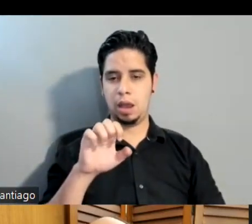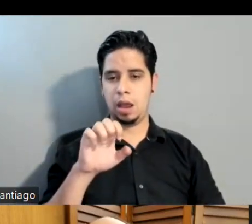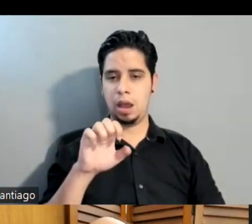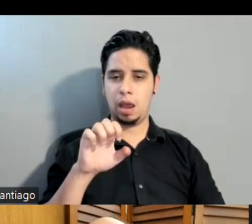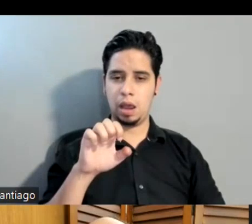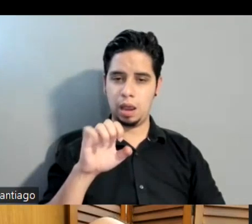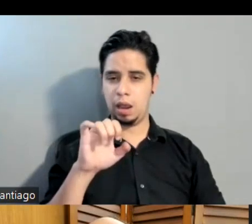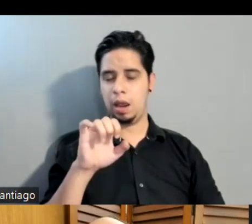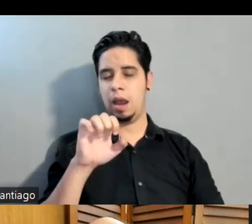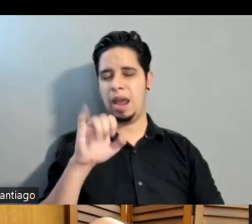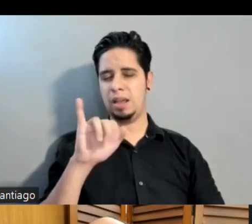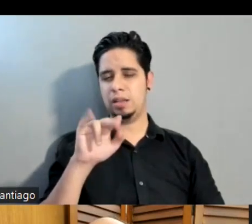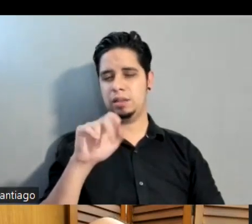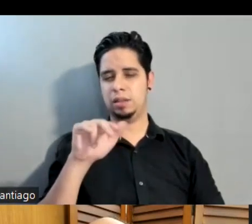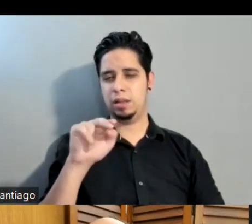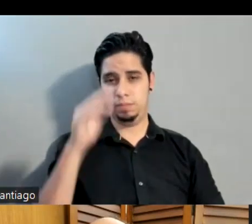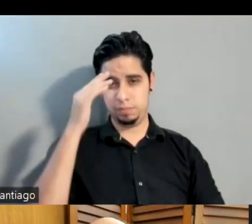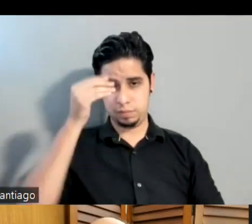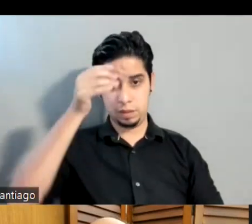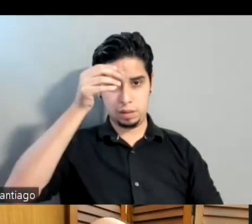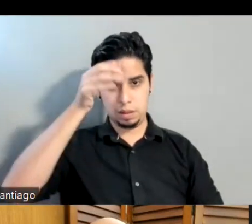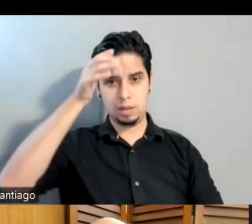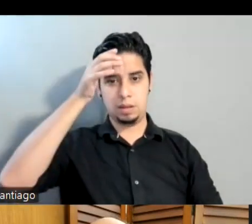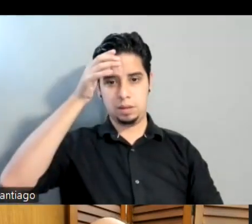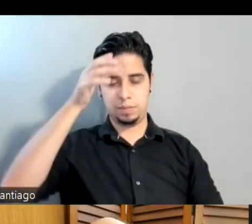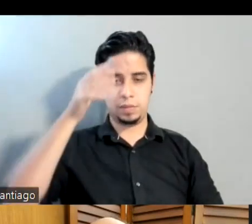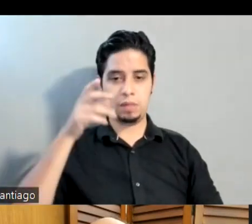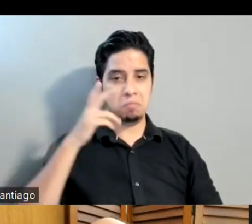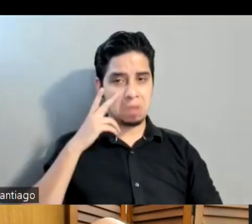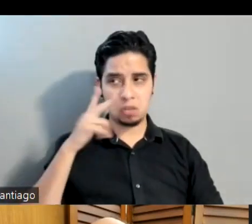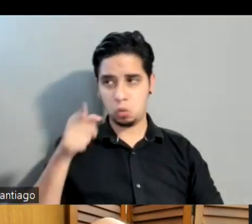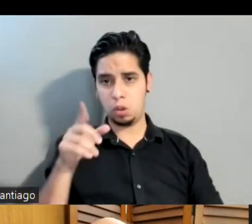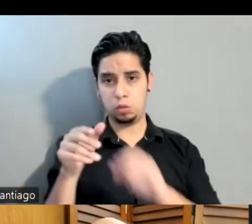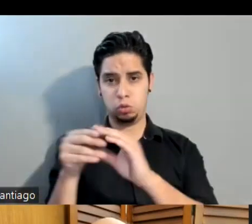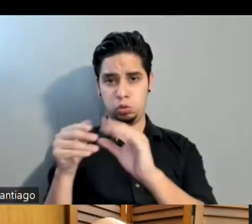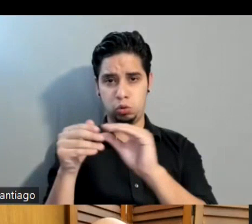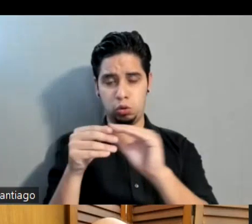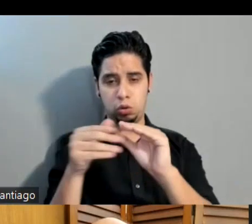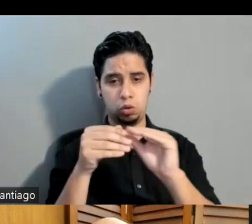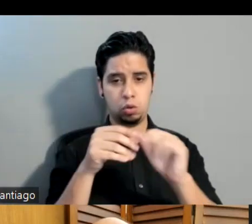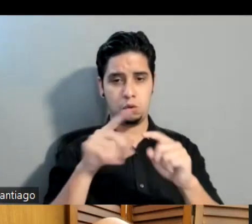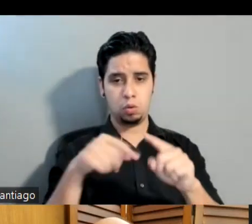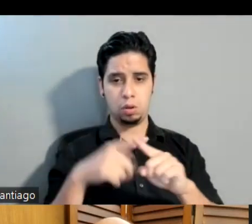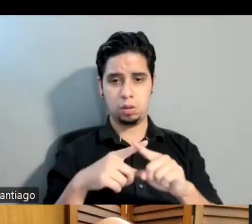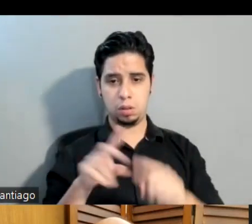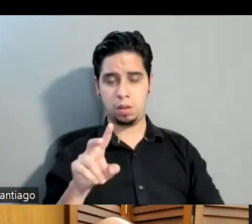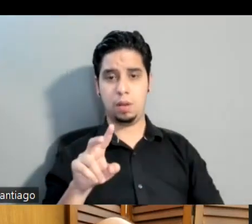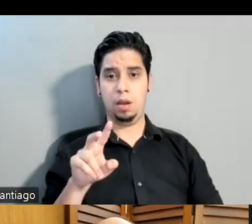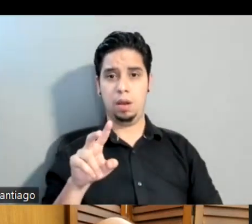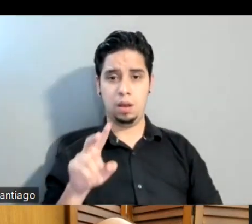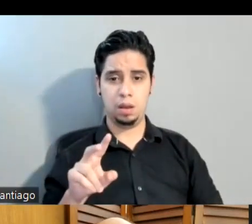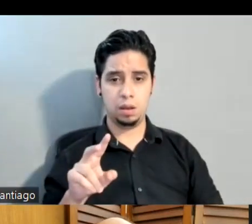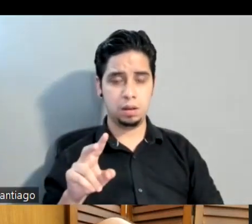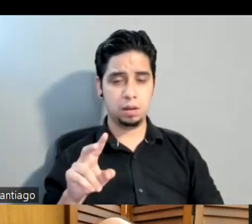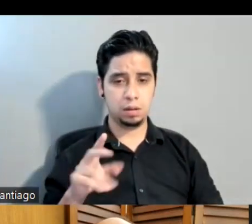sobre todo por la perspectiva de los demás, cómo lidiaban, cómo esta gente, y de repente hago así, yo hago,